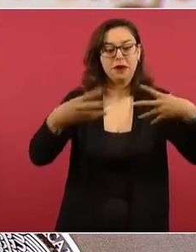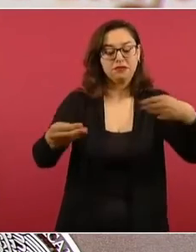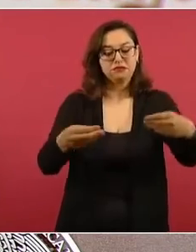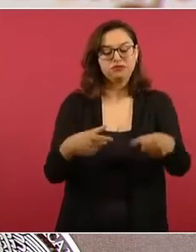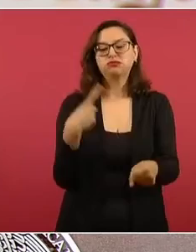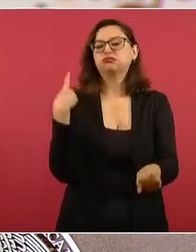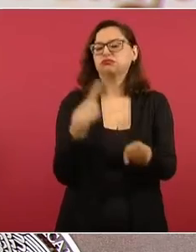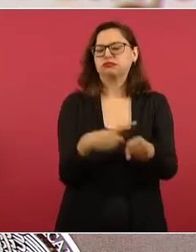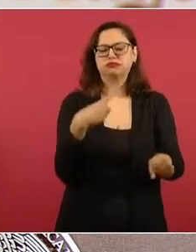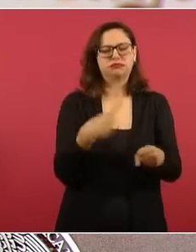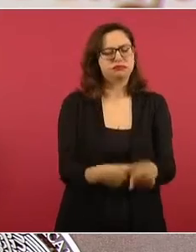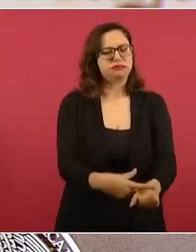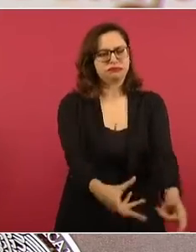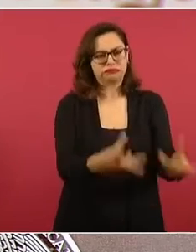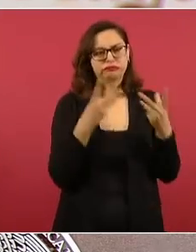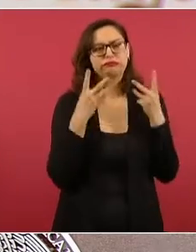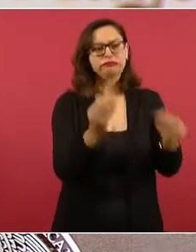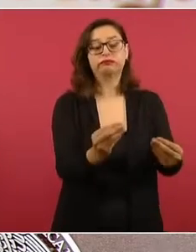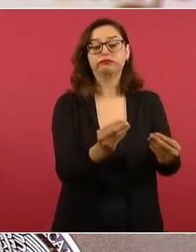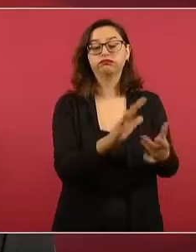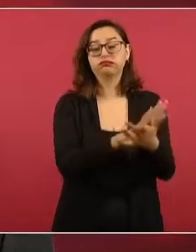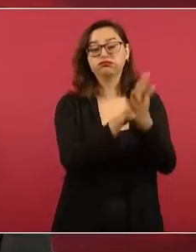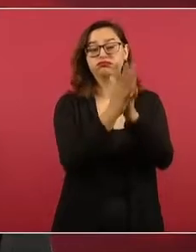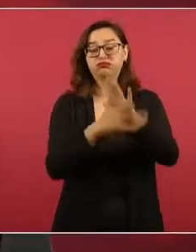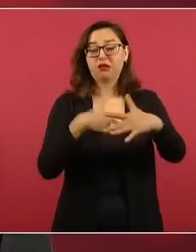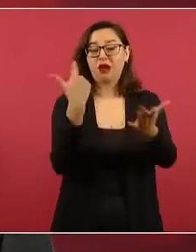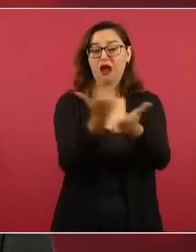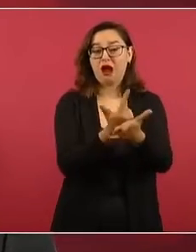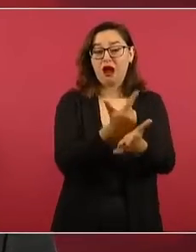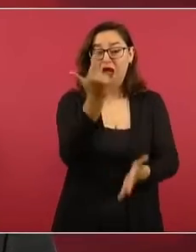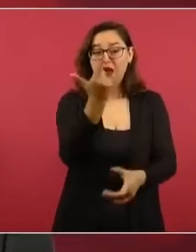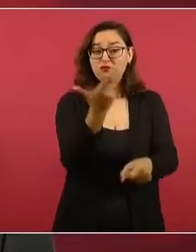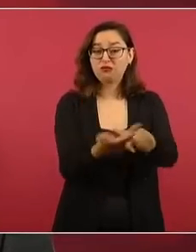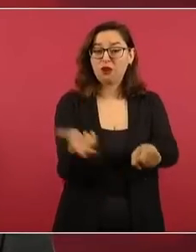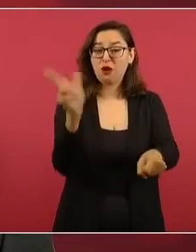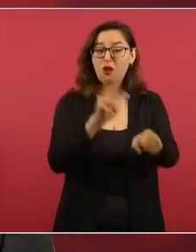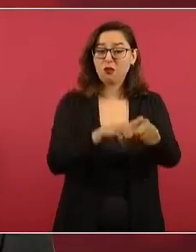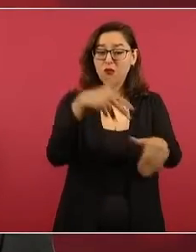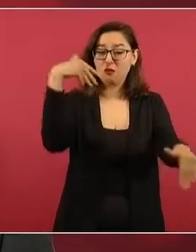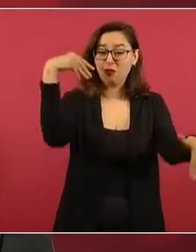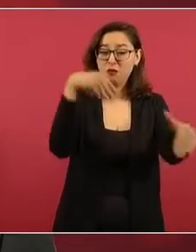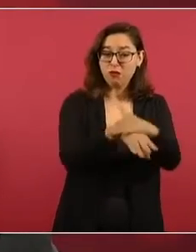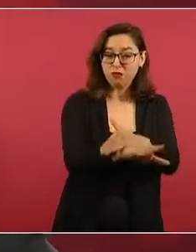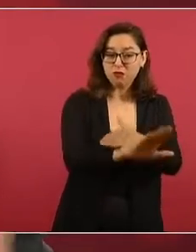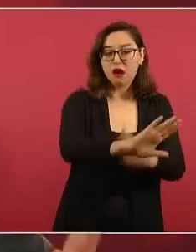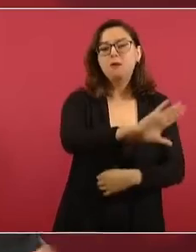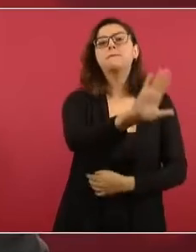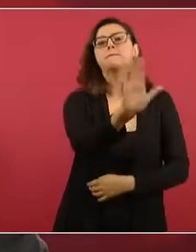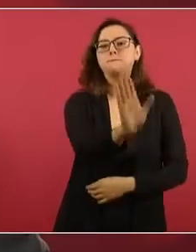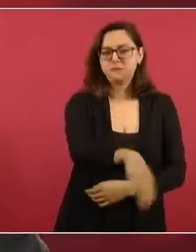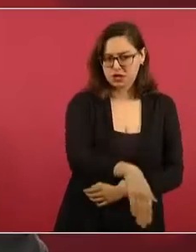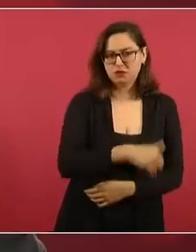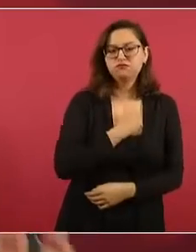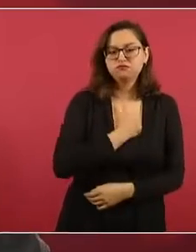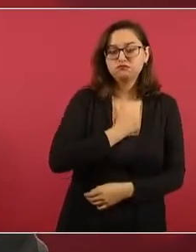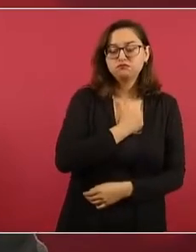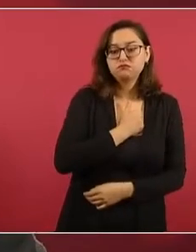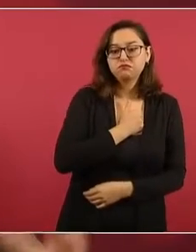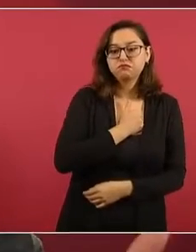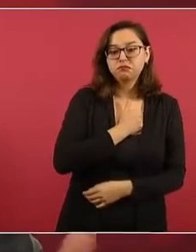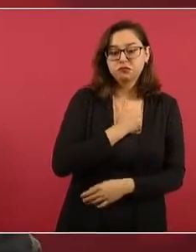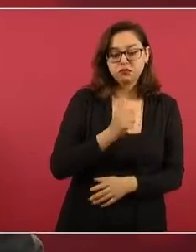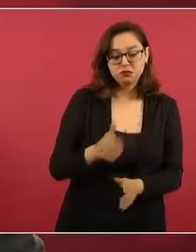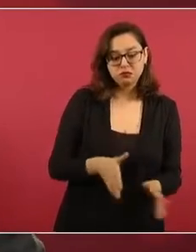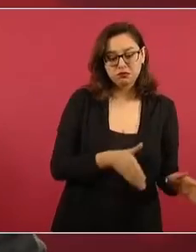también personas gravemente enfermas que acababan en el hospital y desde luego lamentables defunciones. En cambio, en la cuarta ola, no solo